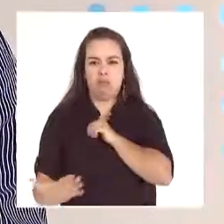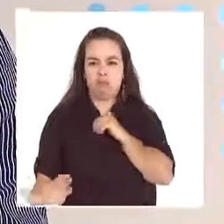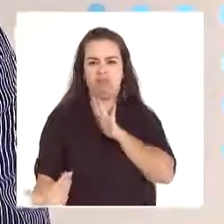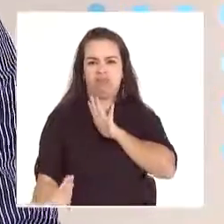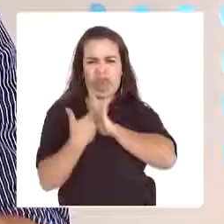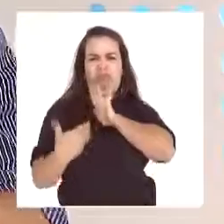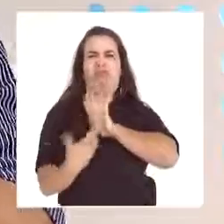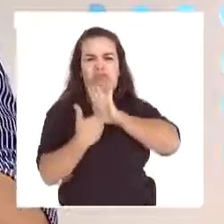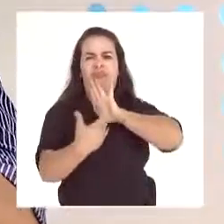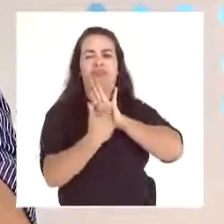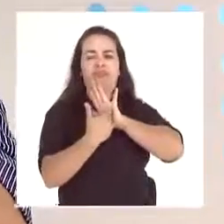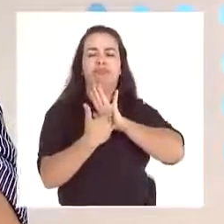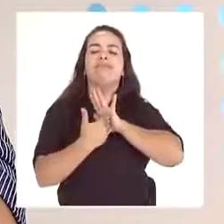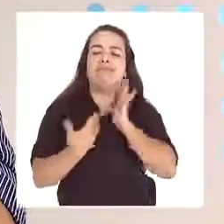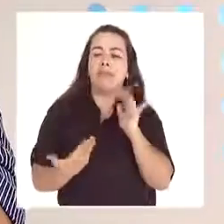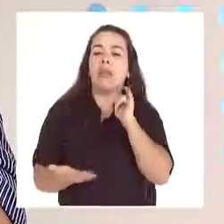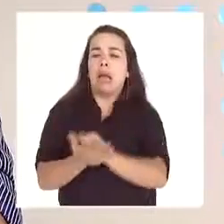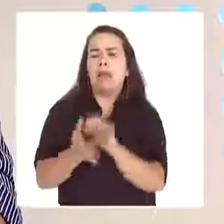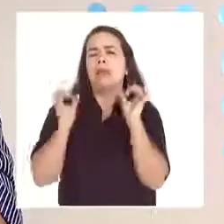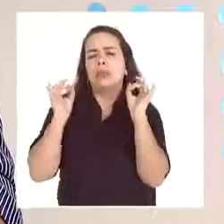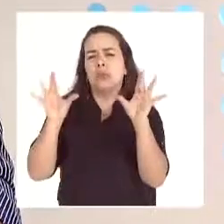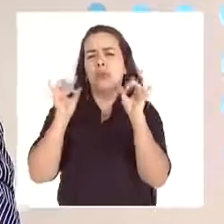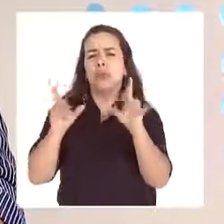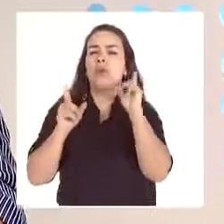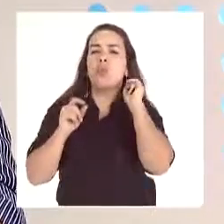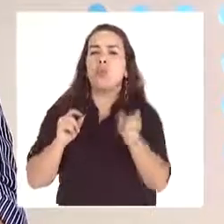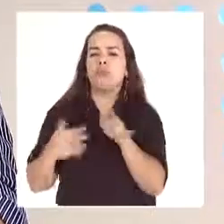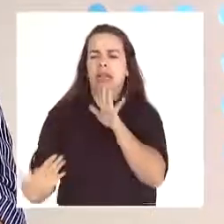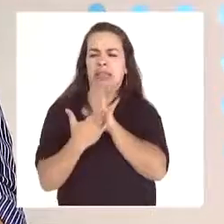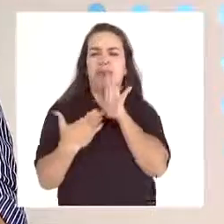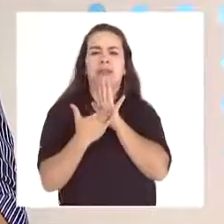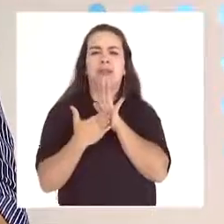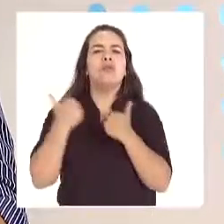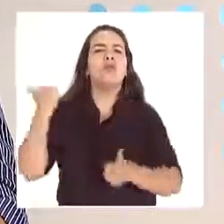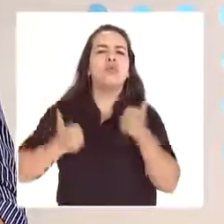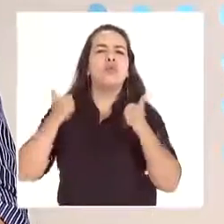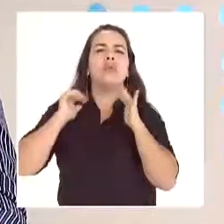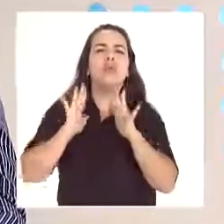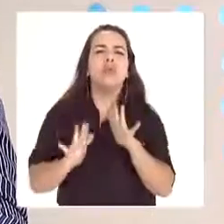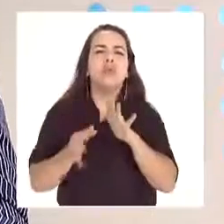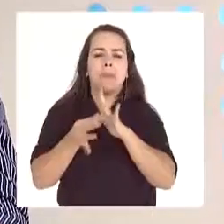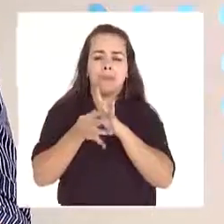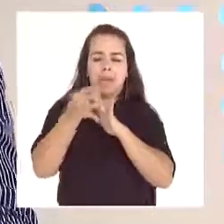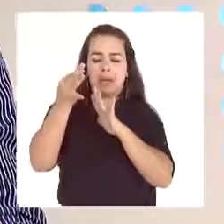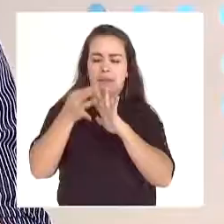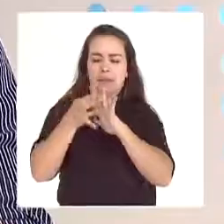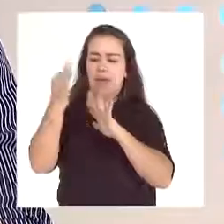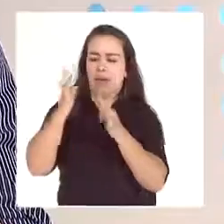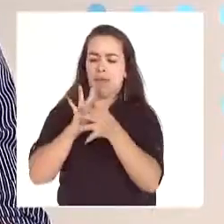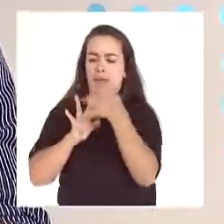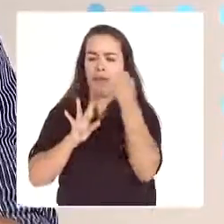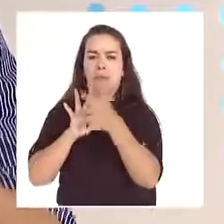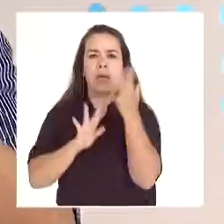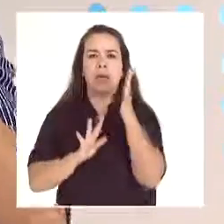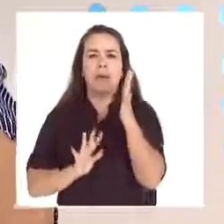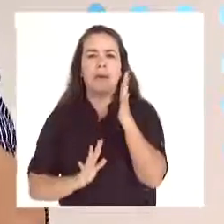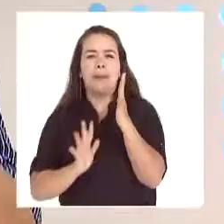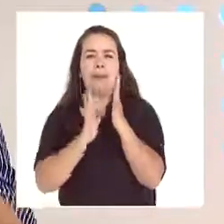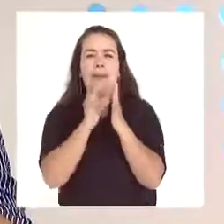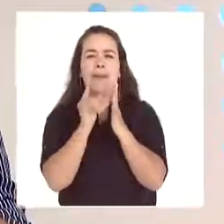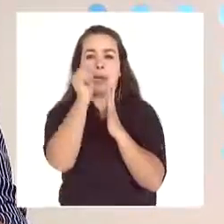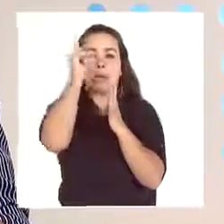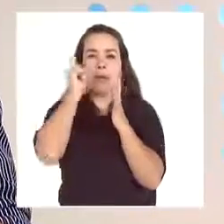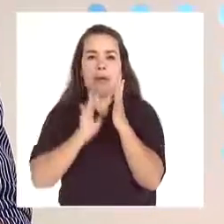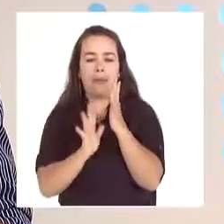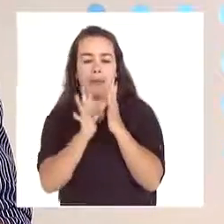duelen, porque esas son atacadas en el sitio donde las terminaciones nerviosas llegan a la arteria. La